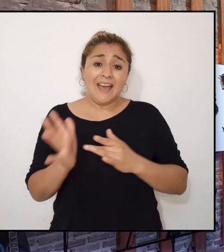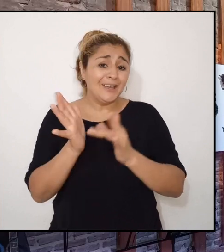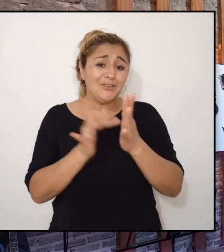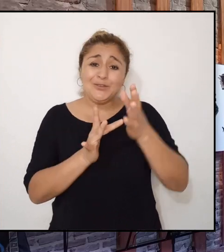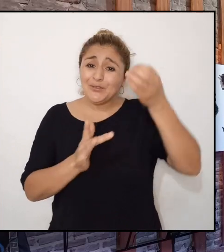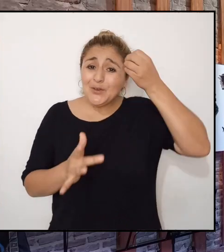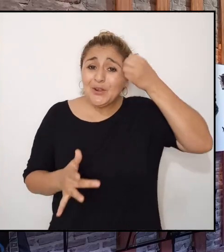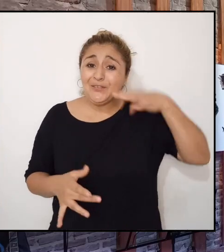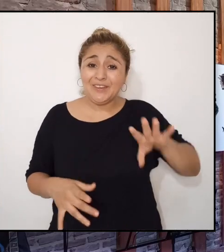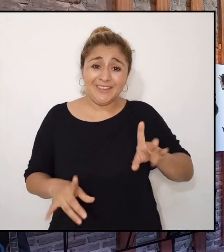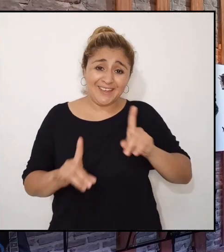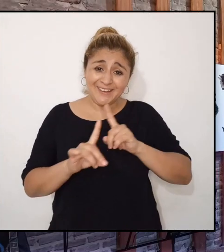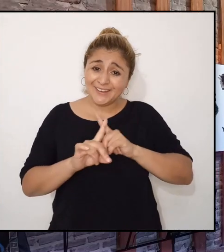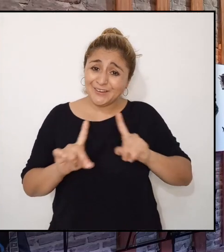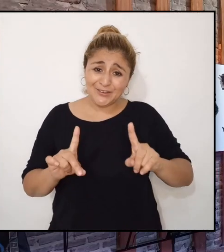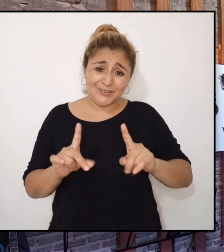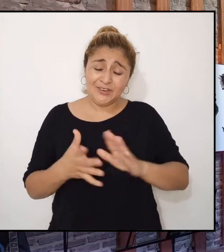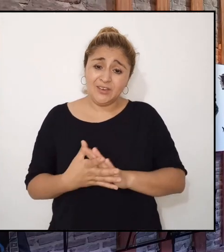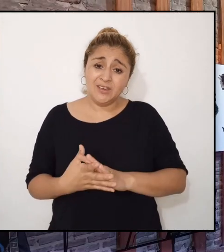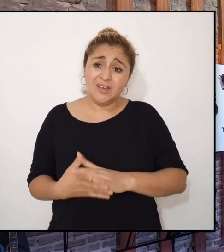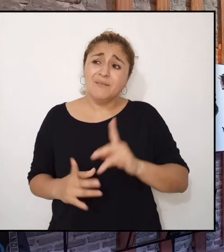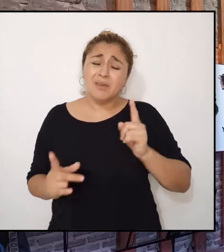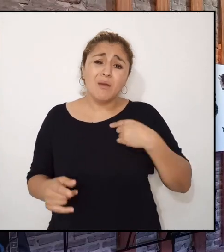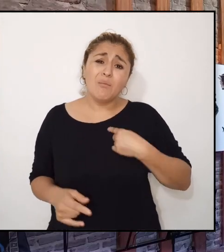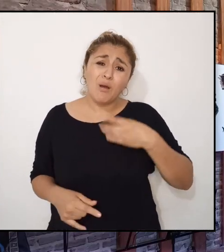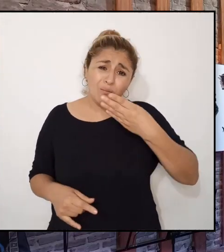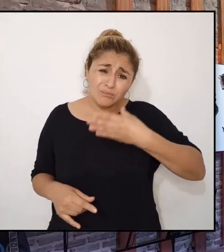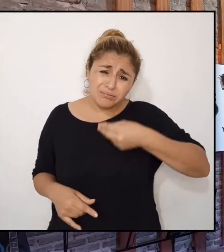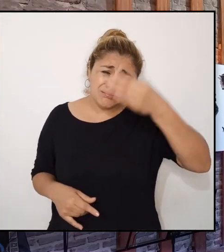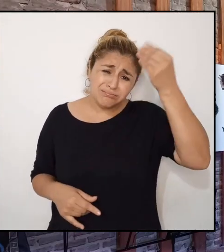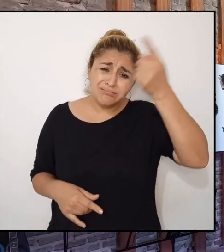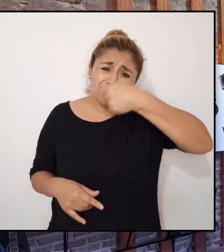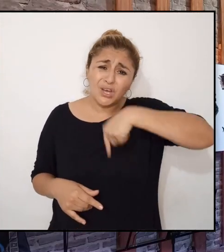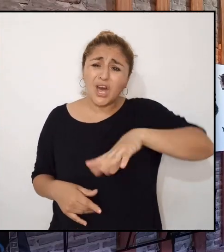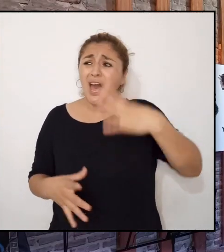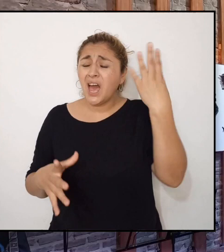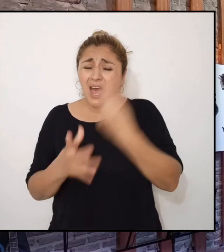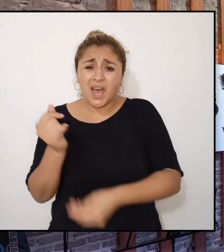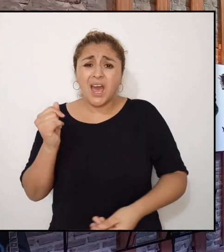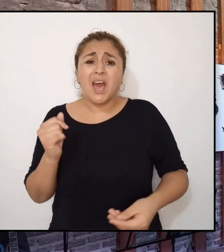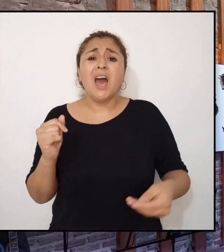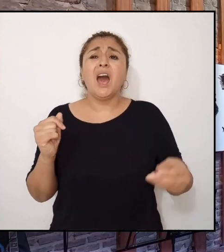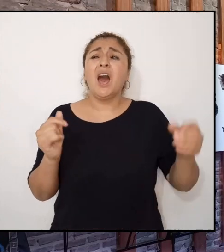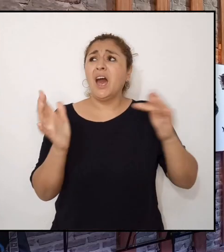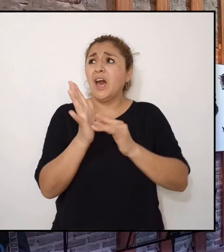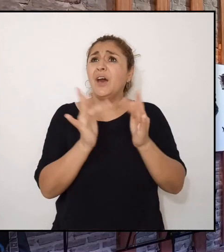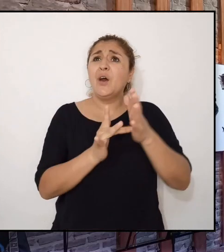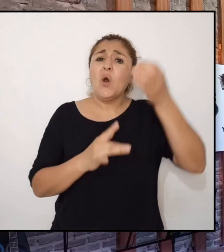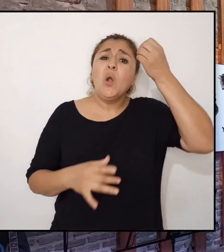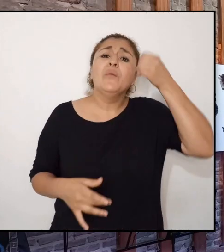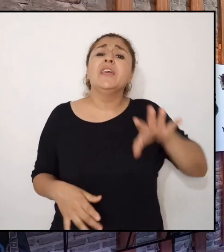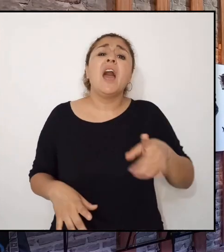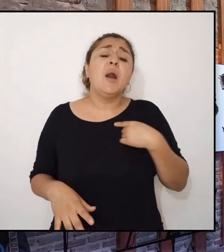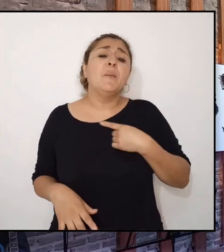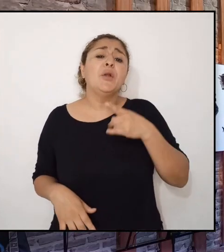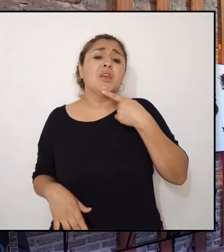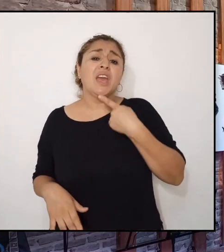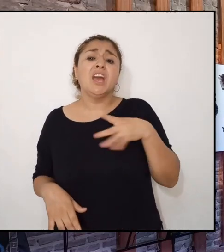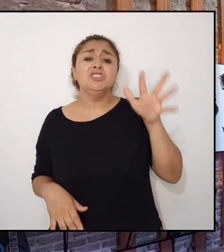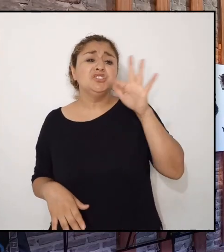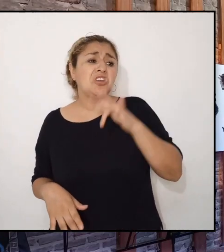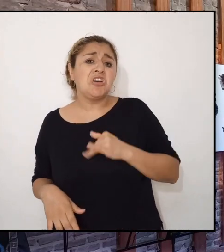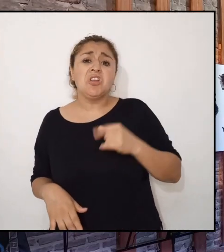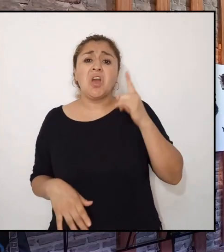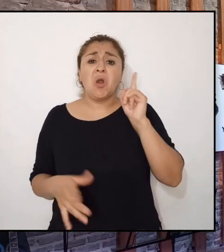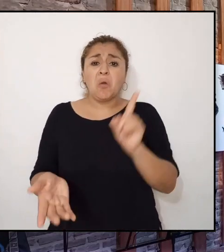Muchas veces nos olvidamos por la rutina, porque ya, como decía al principio, estamos acostumbrados a ser cristianos